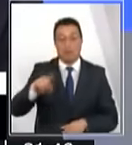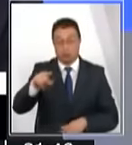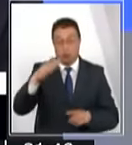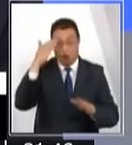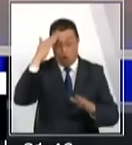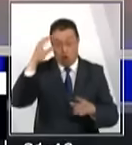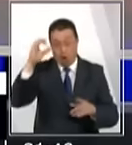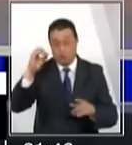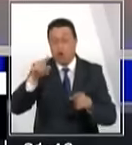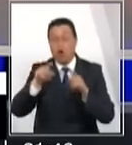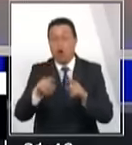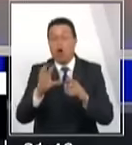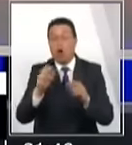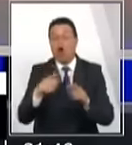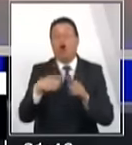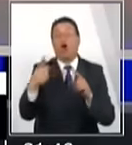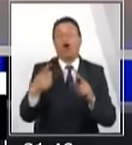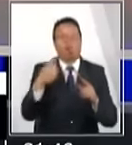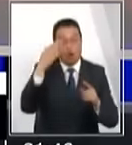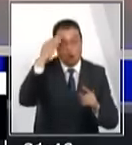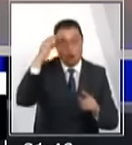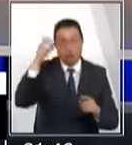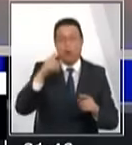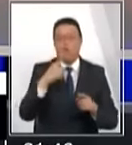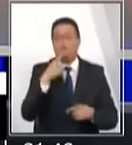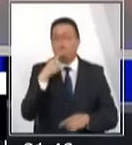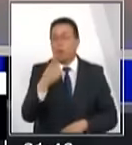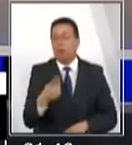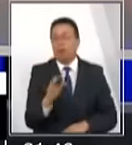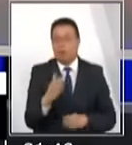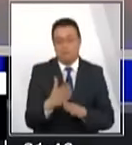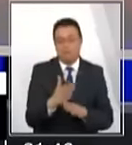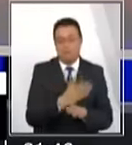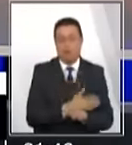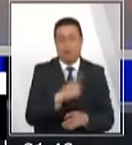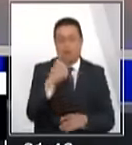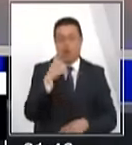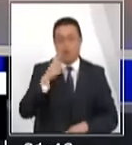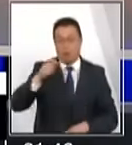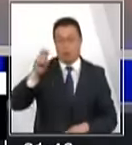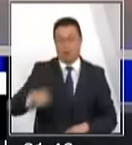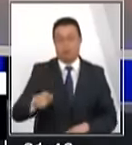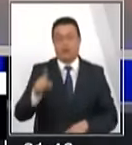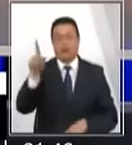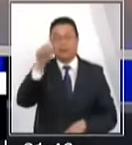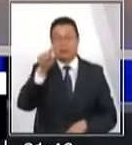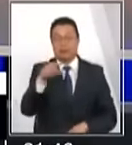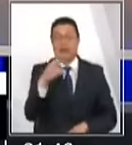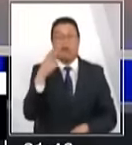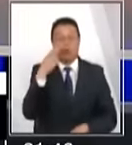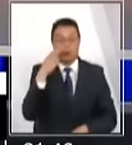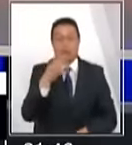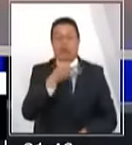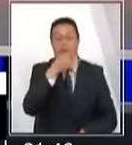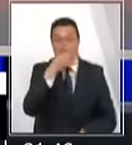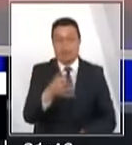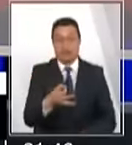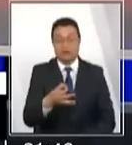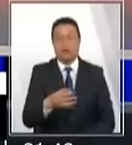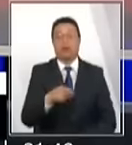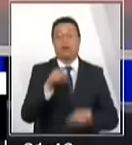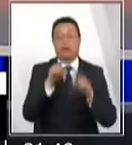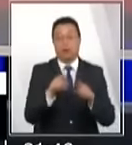otras personas pueden tener otra Hay La pregunta es previa a eso hay un fallo del servicio de impuestos internos que dice que